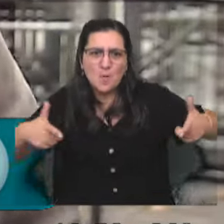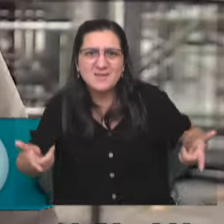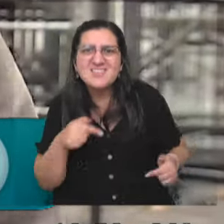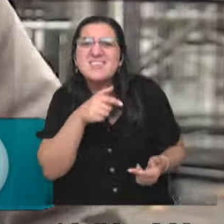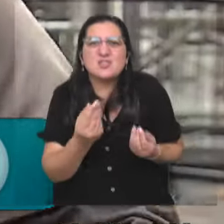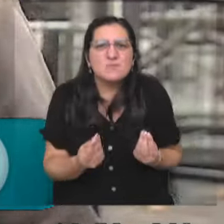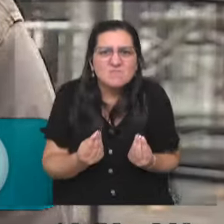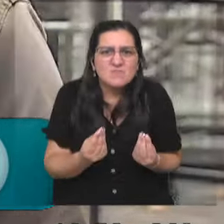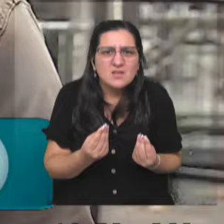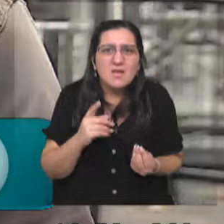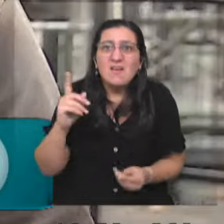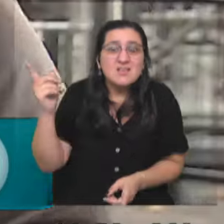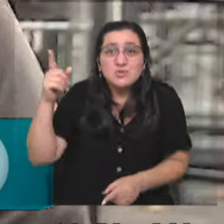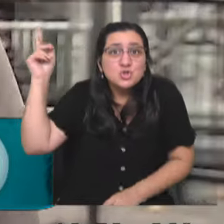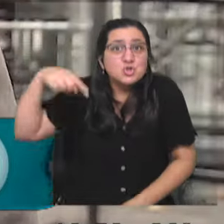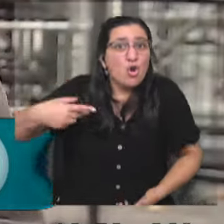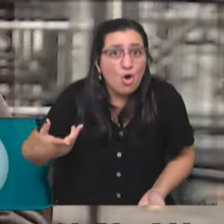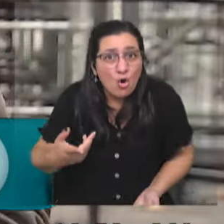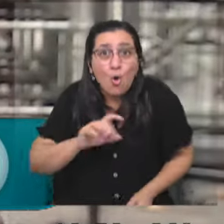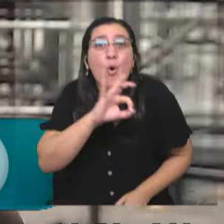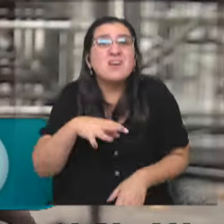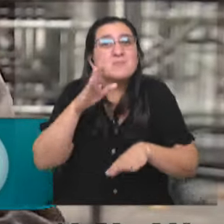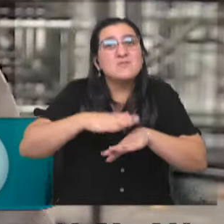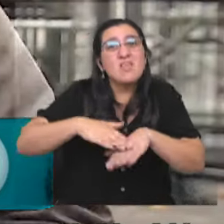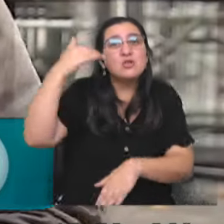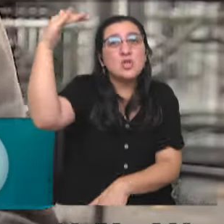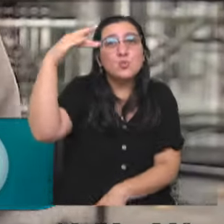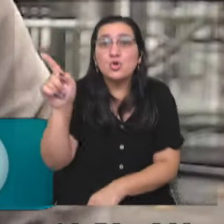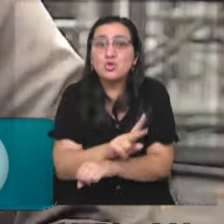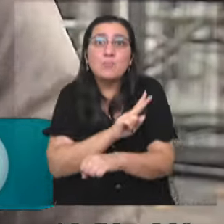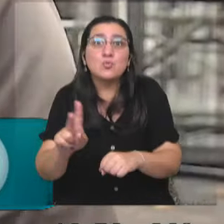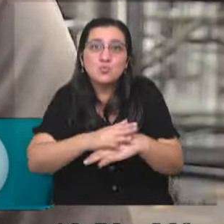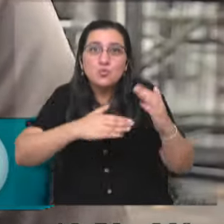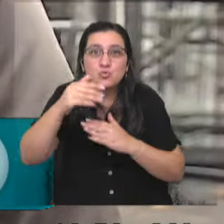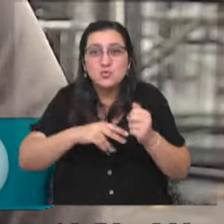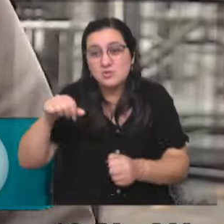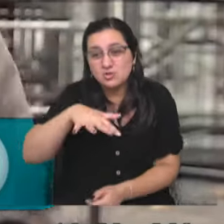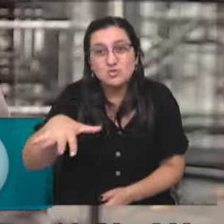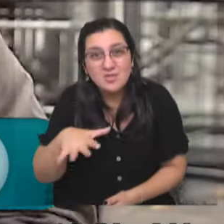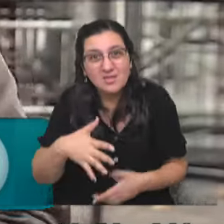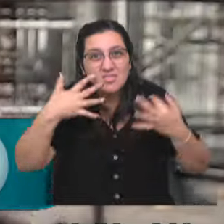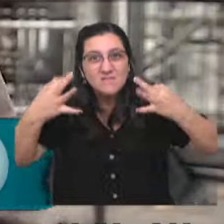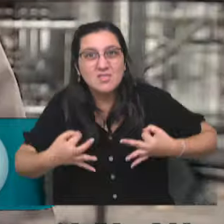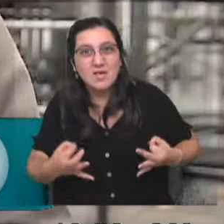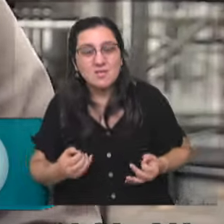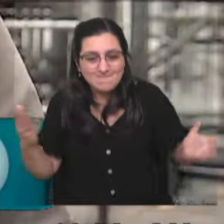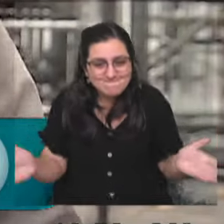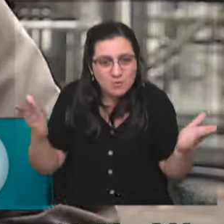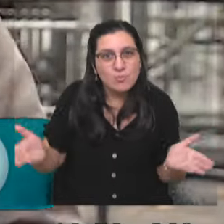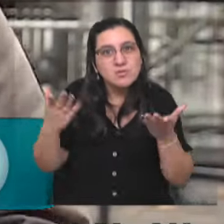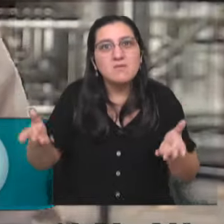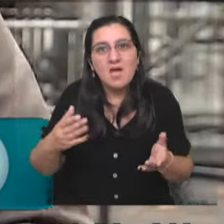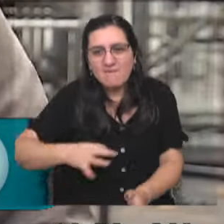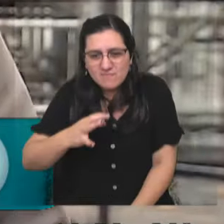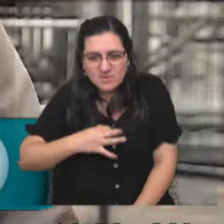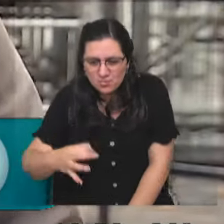eso, ¿cae del cielo o es una responsabilidad de los adultos que no estamos construyendo una sociedad que realmente los aliente a